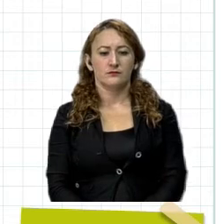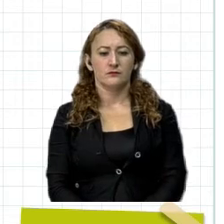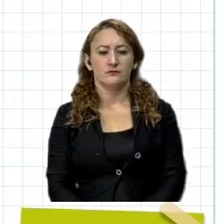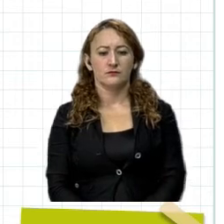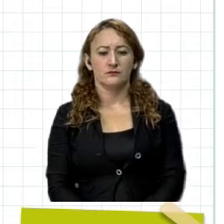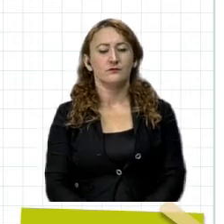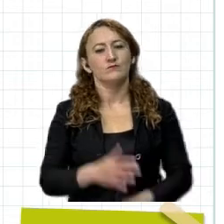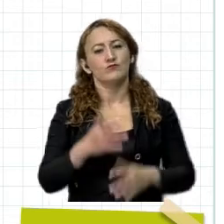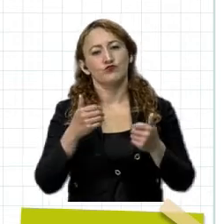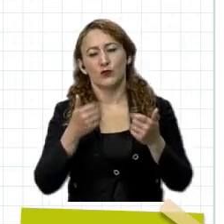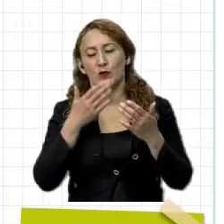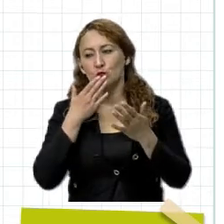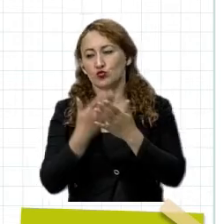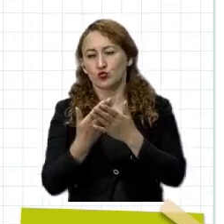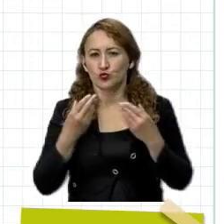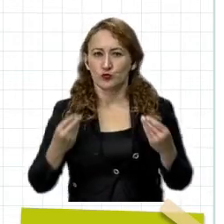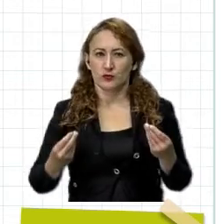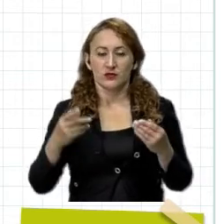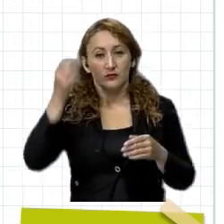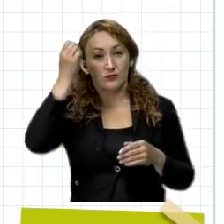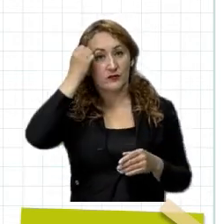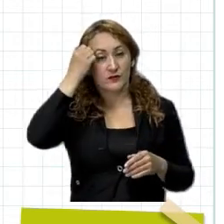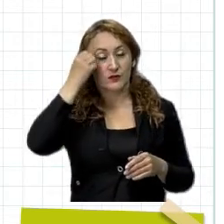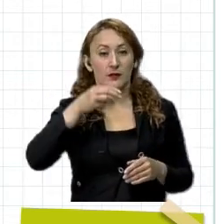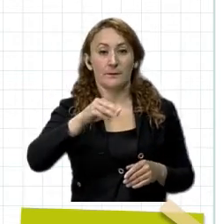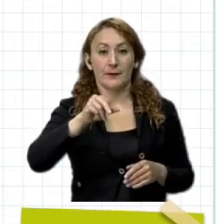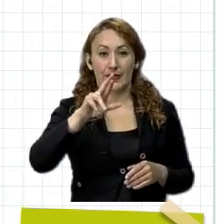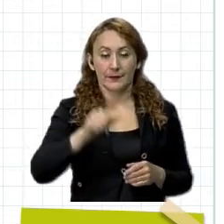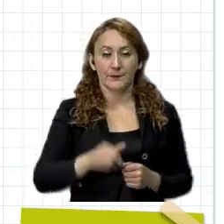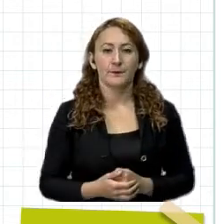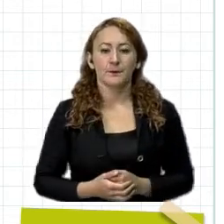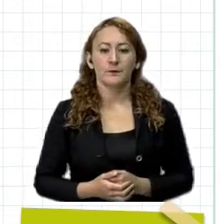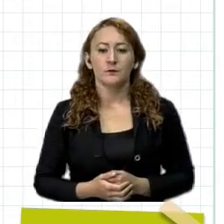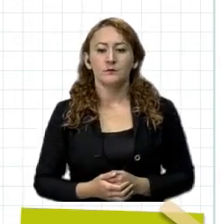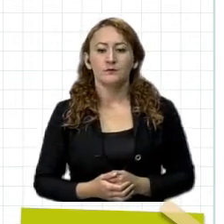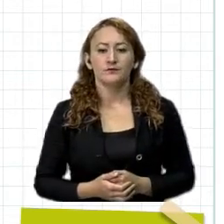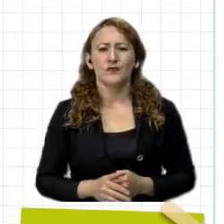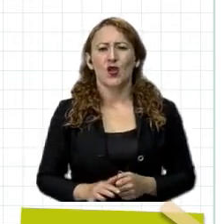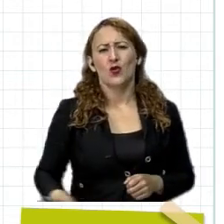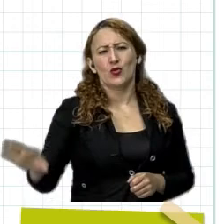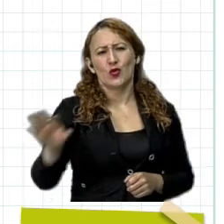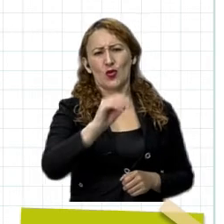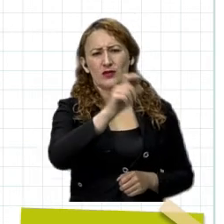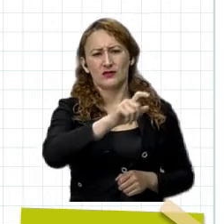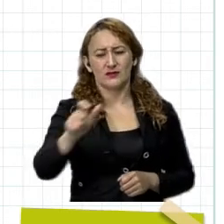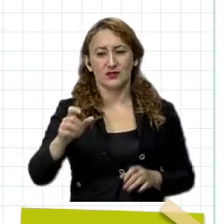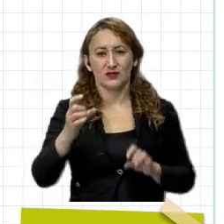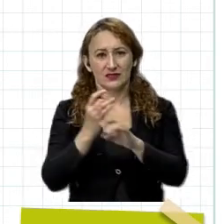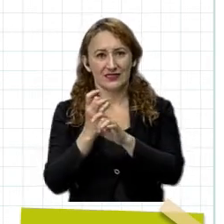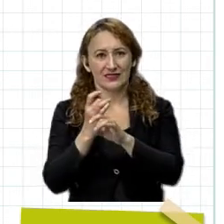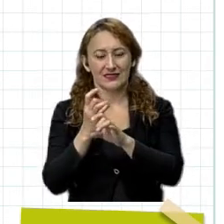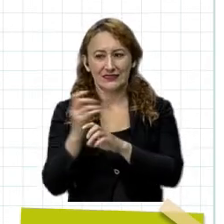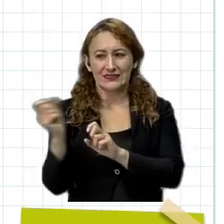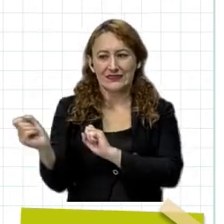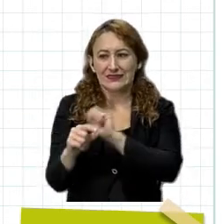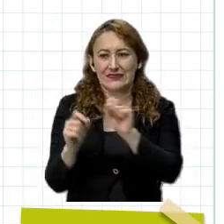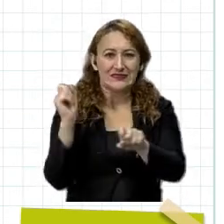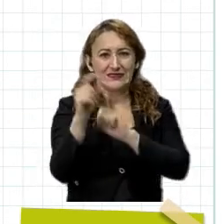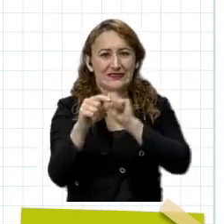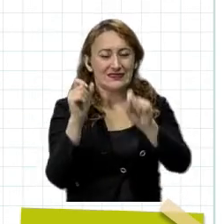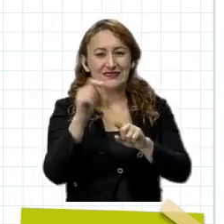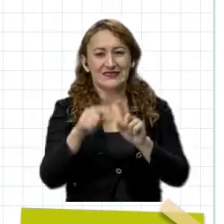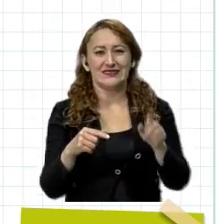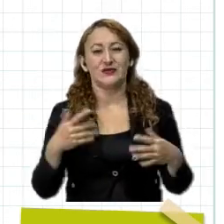Bueno, muchísimas gracias a la profesora Mara Viveros y a todas las personas que en el chat andan aquí